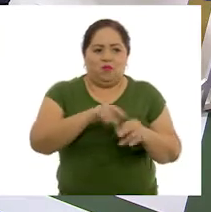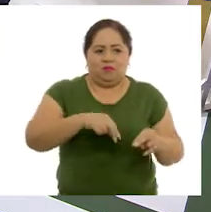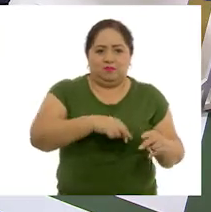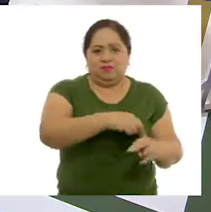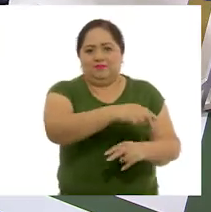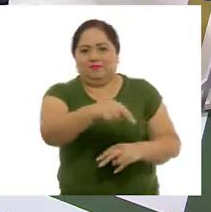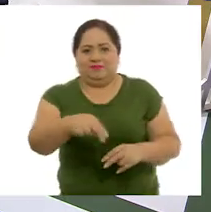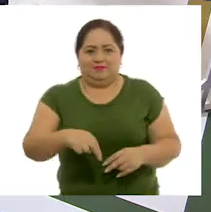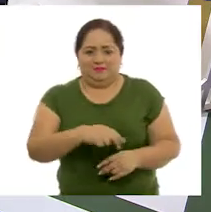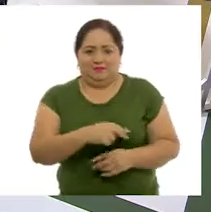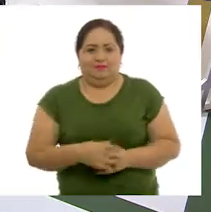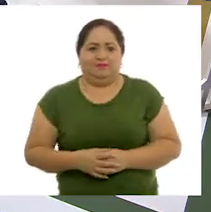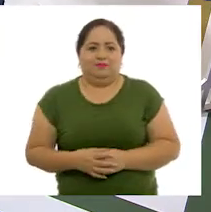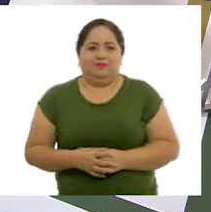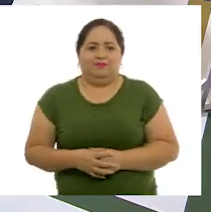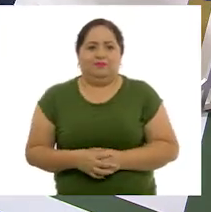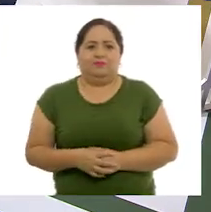el otro.